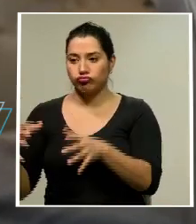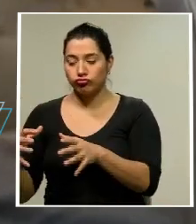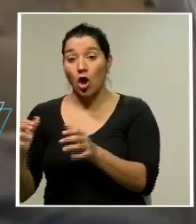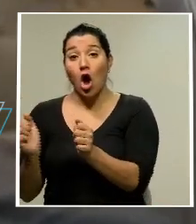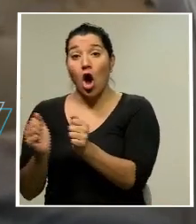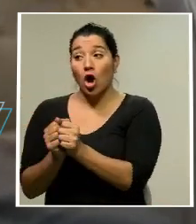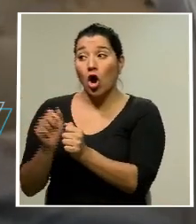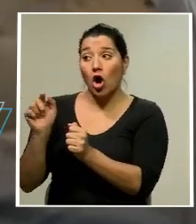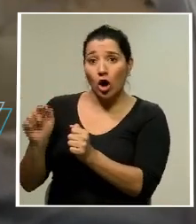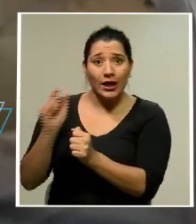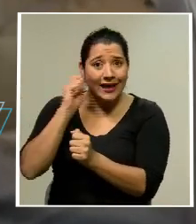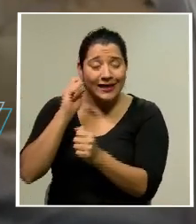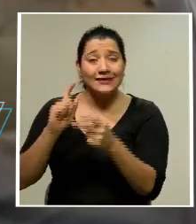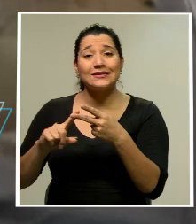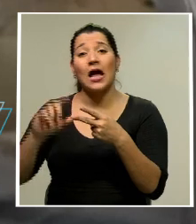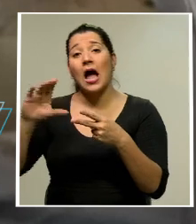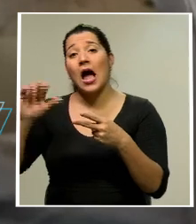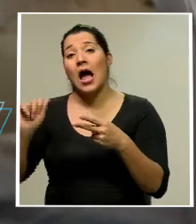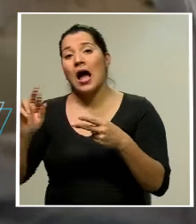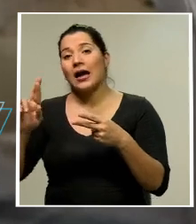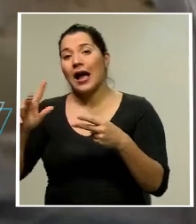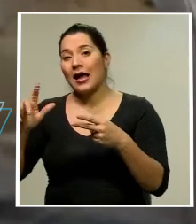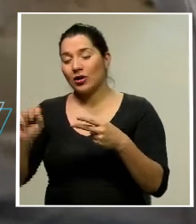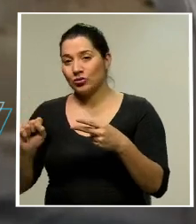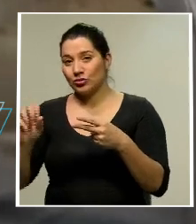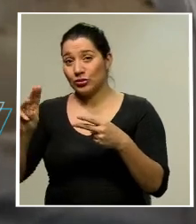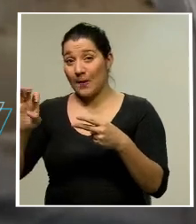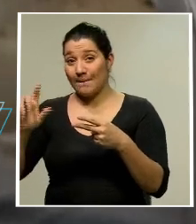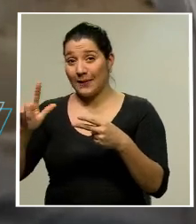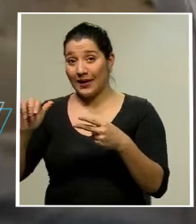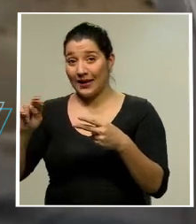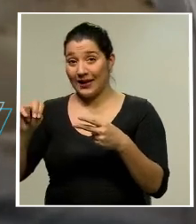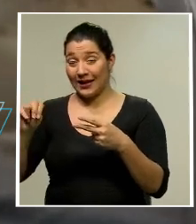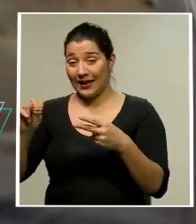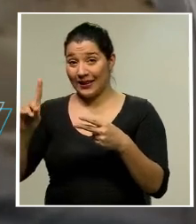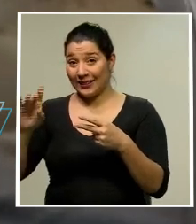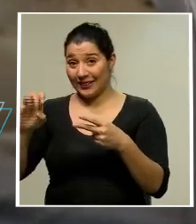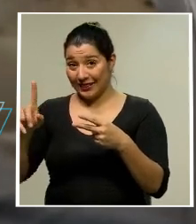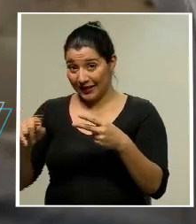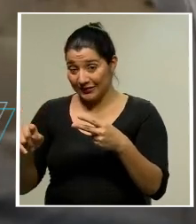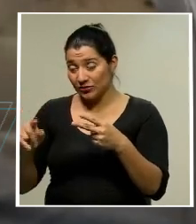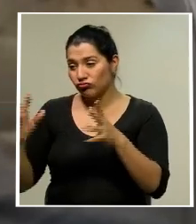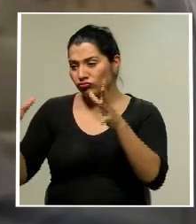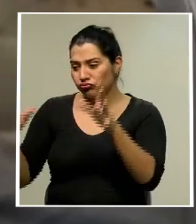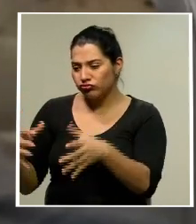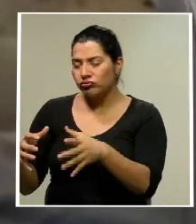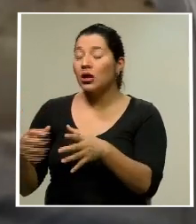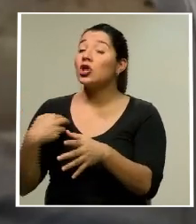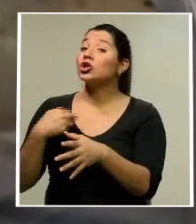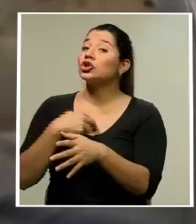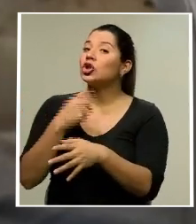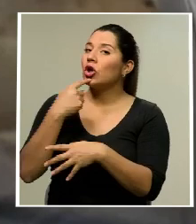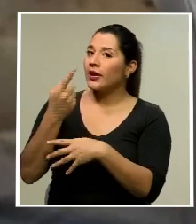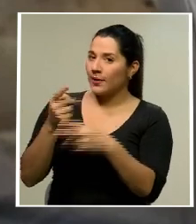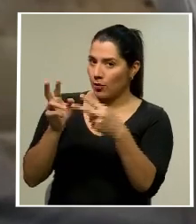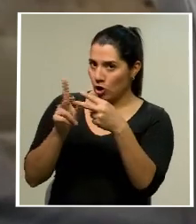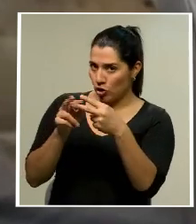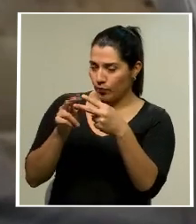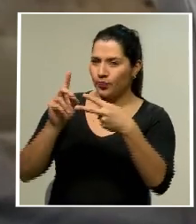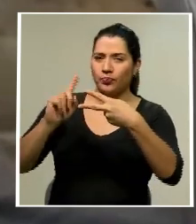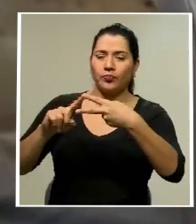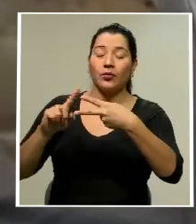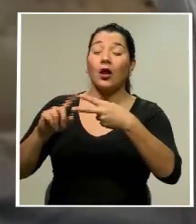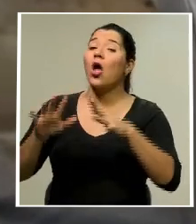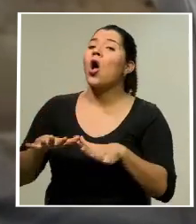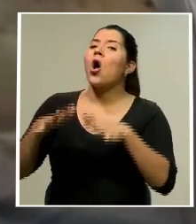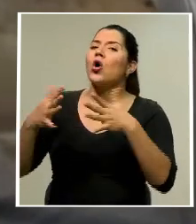Meléndez en aquel momento, y le planteamos 2 cosas. Primero, que cómo